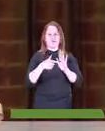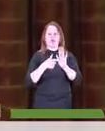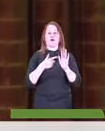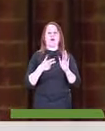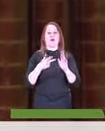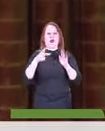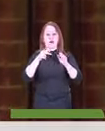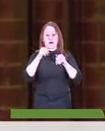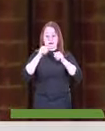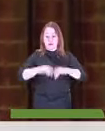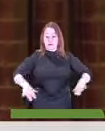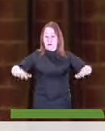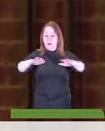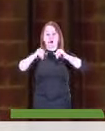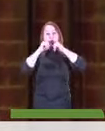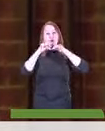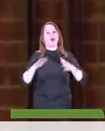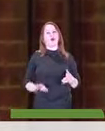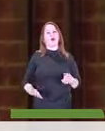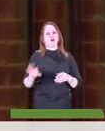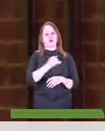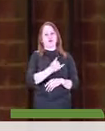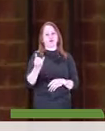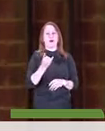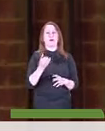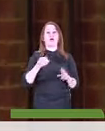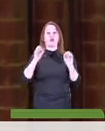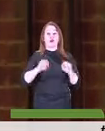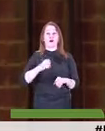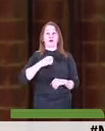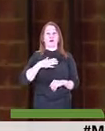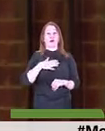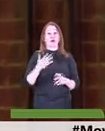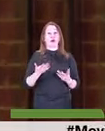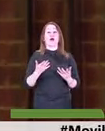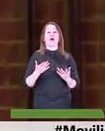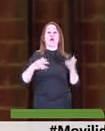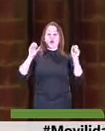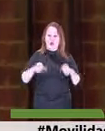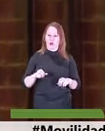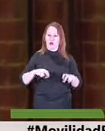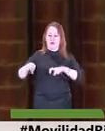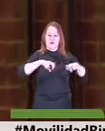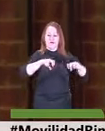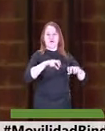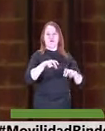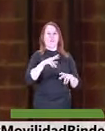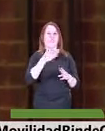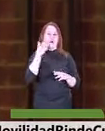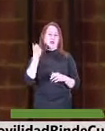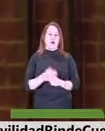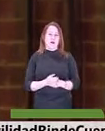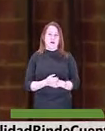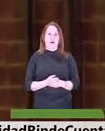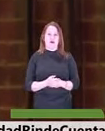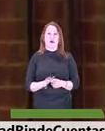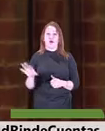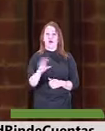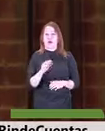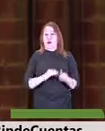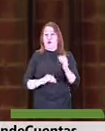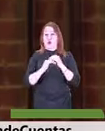espacio público es el espacio en el que todos nos encontramos y en donde tenemos la oportunidad de podernos mover de la mejor forma posible, donde todos nos encontramos como